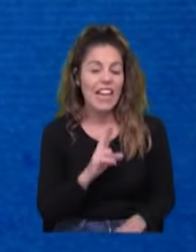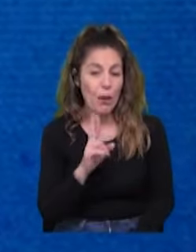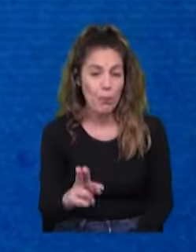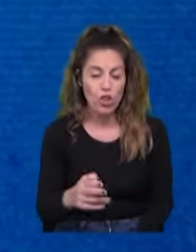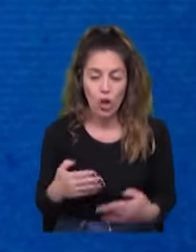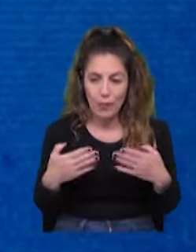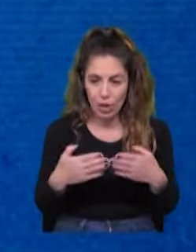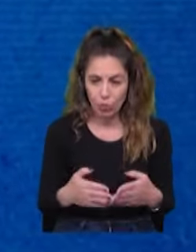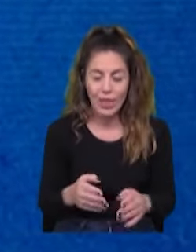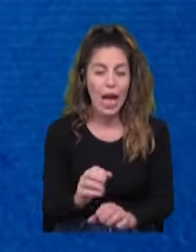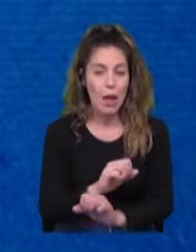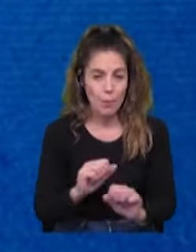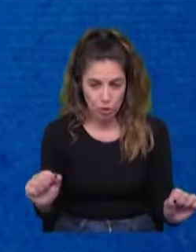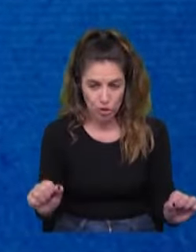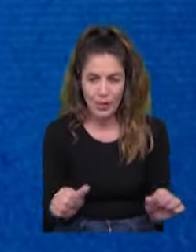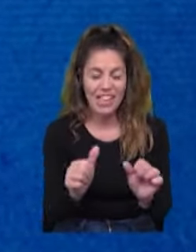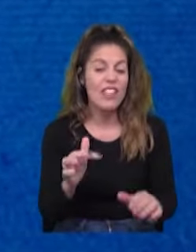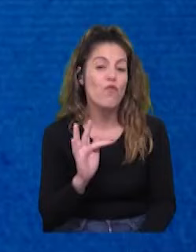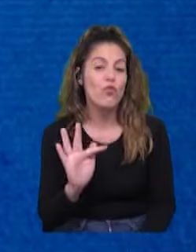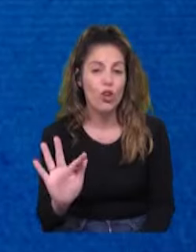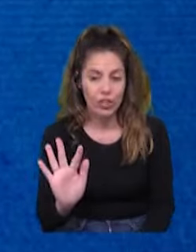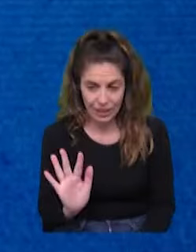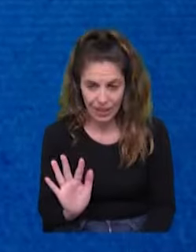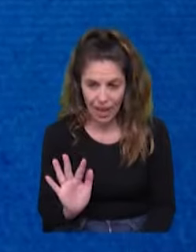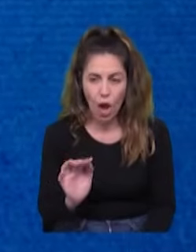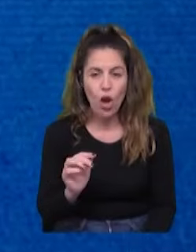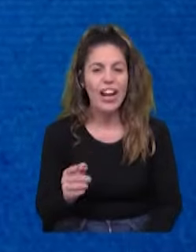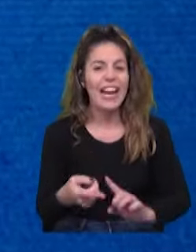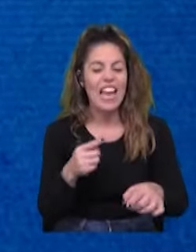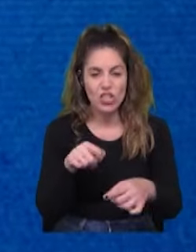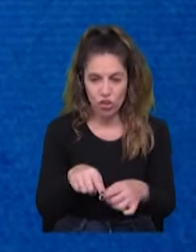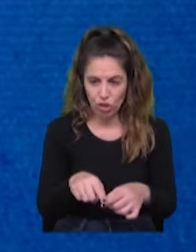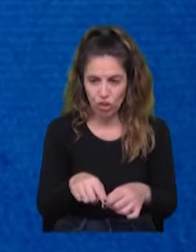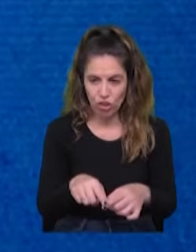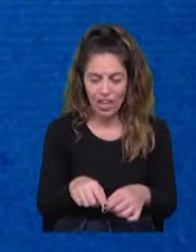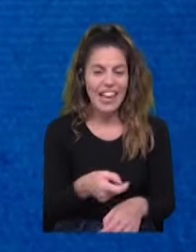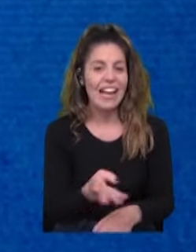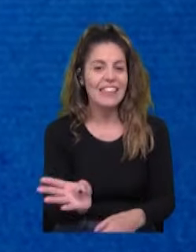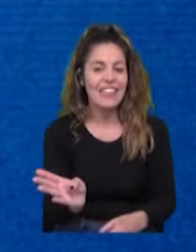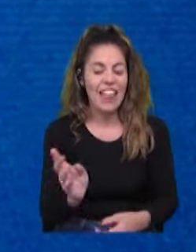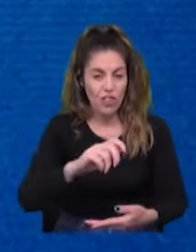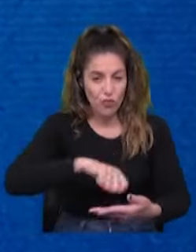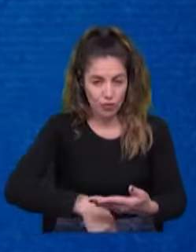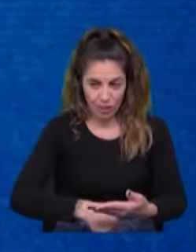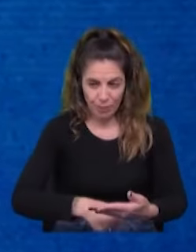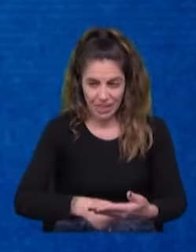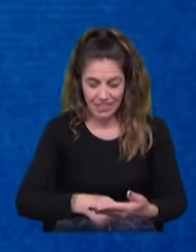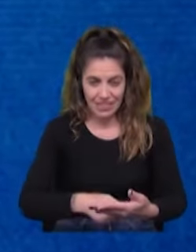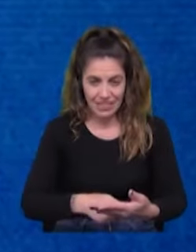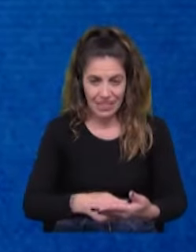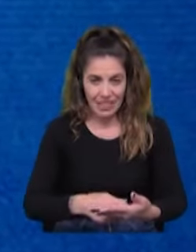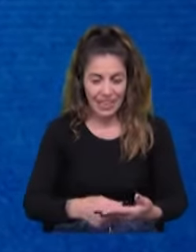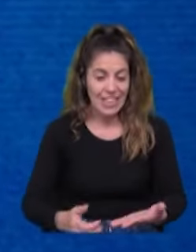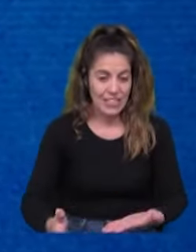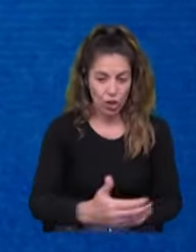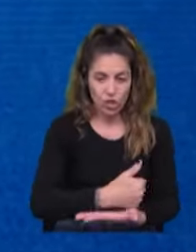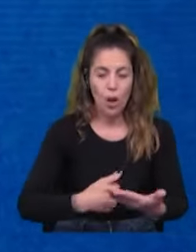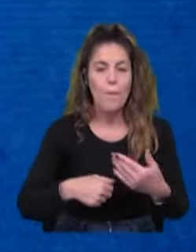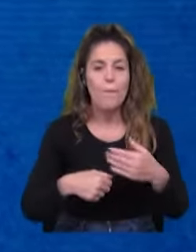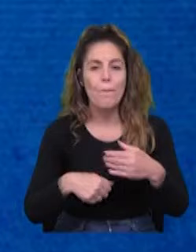josema es posible hacer futurología con en relación con la cantidad de firmas ingresadas más de